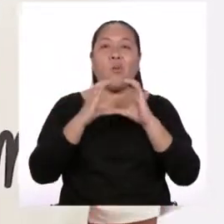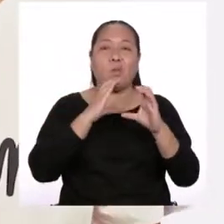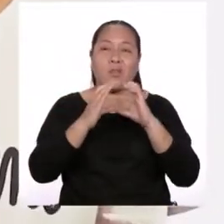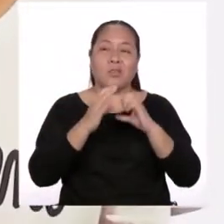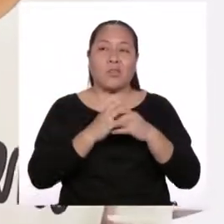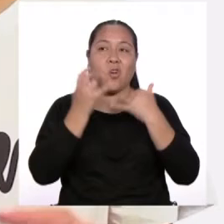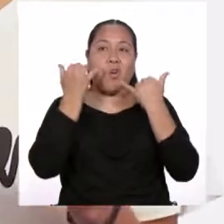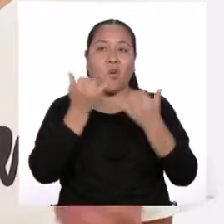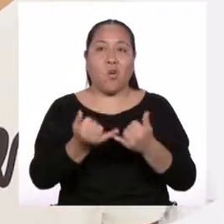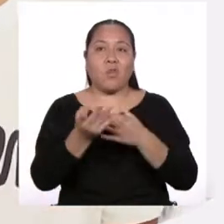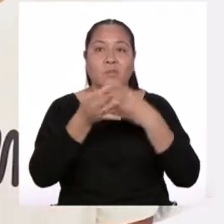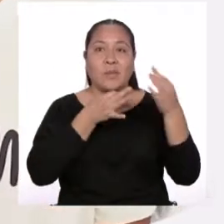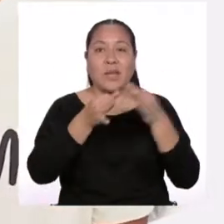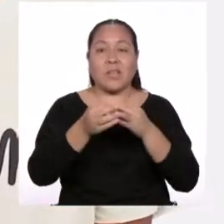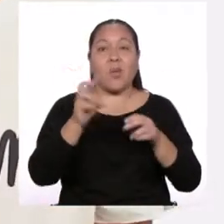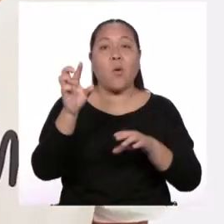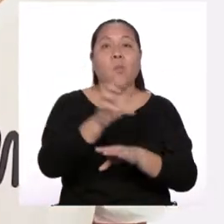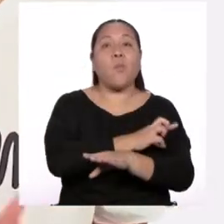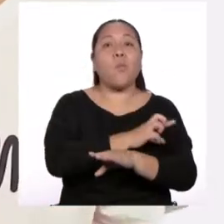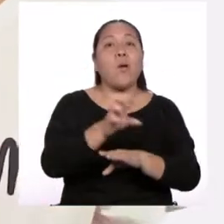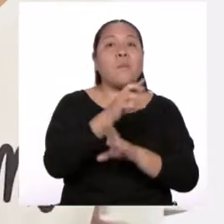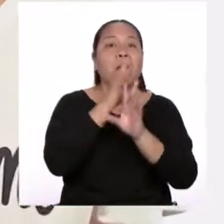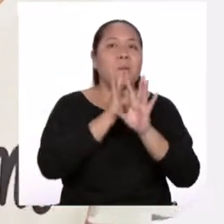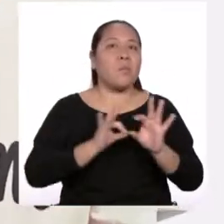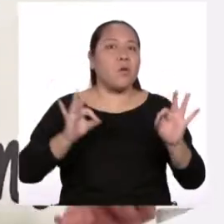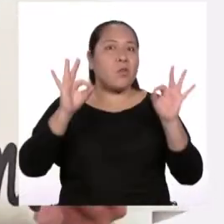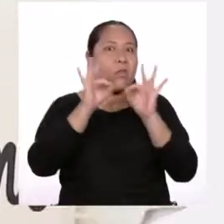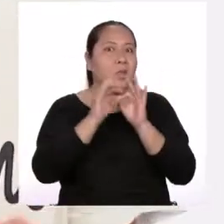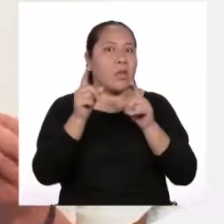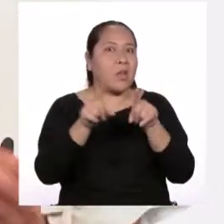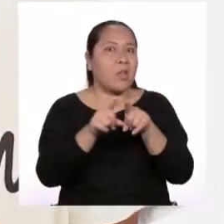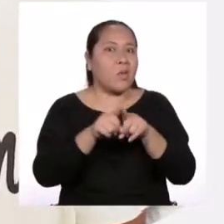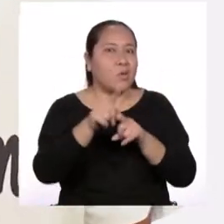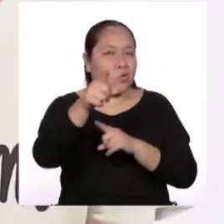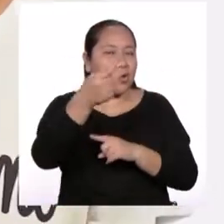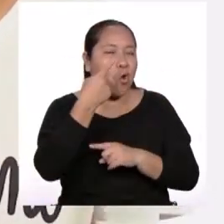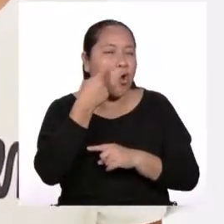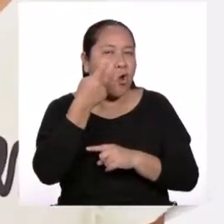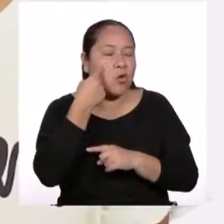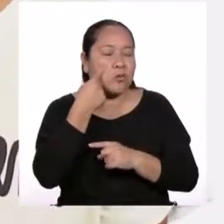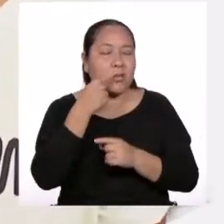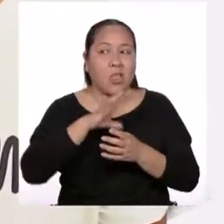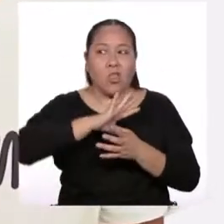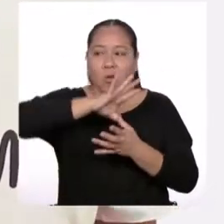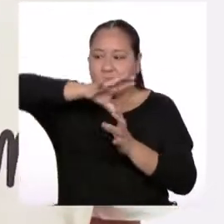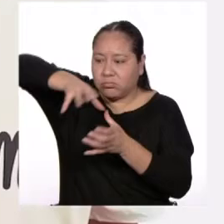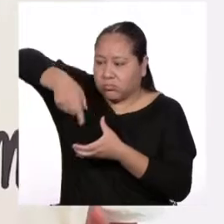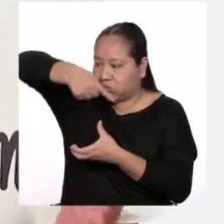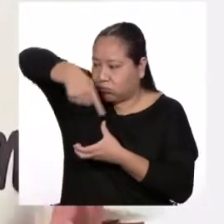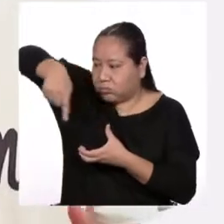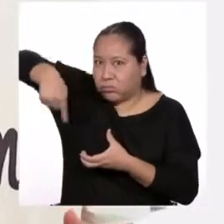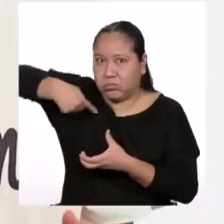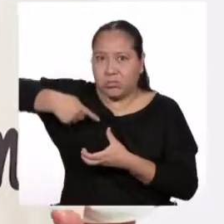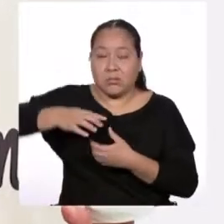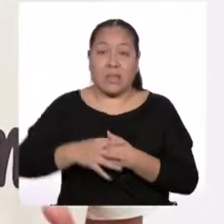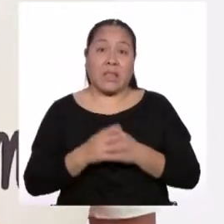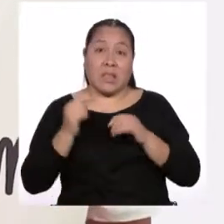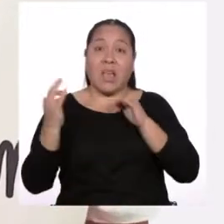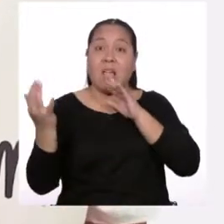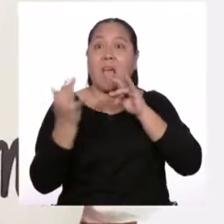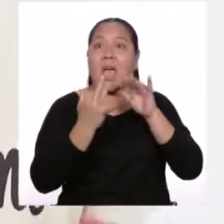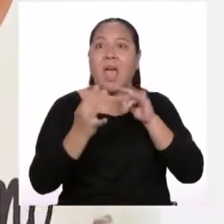Hoy hablaremos sobre un poema épico que tal vez sea uno de los más conocidos en todo el mundo. Tiene que ver con